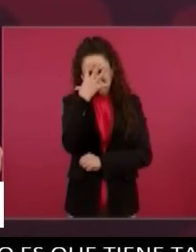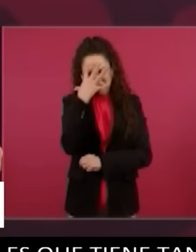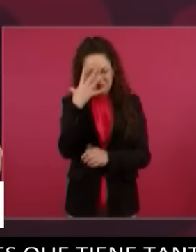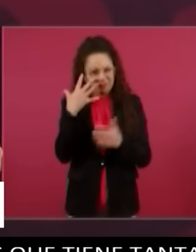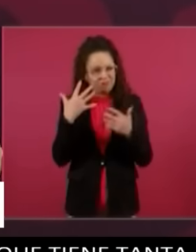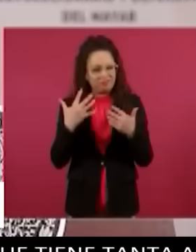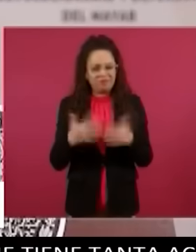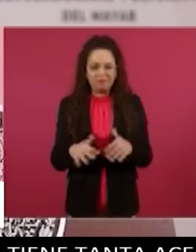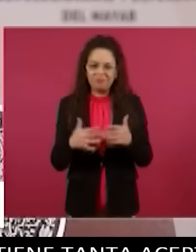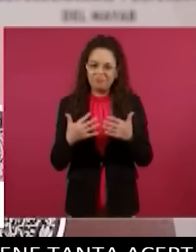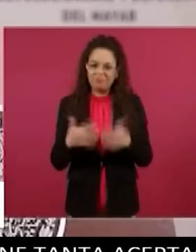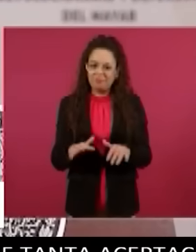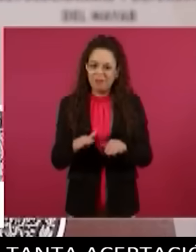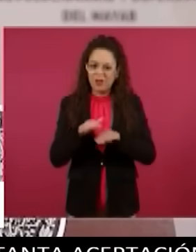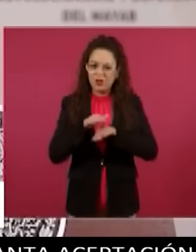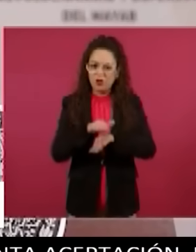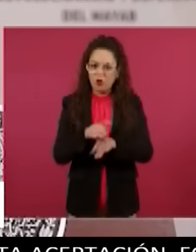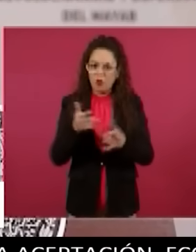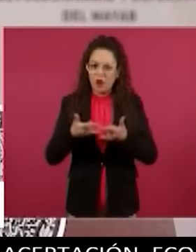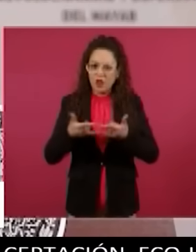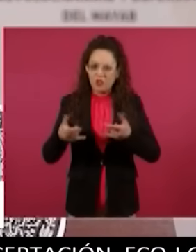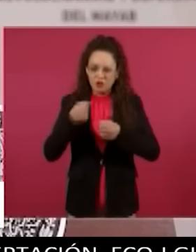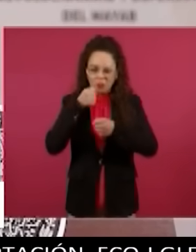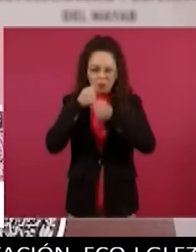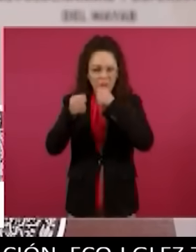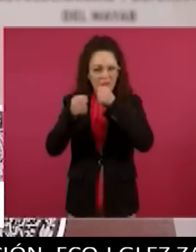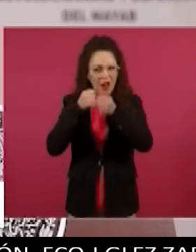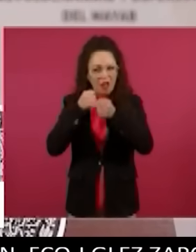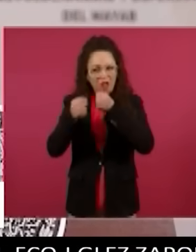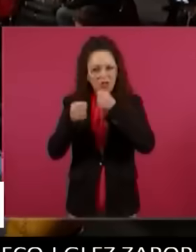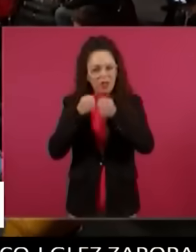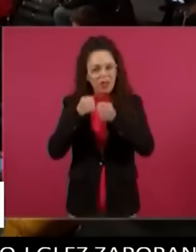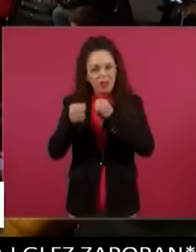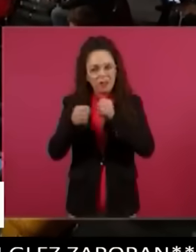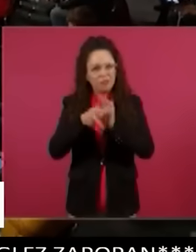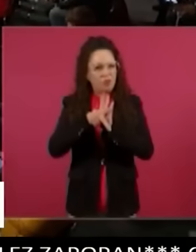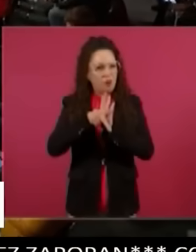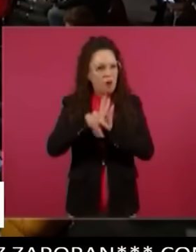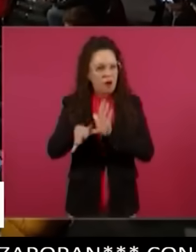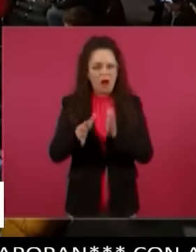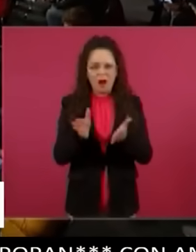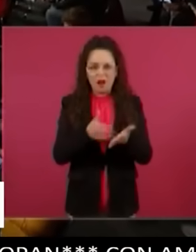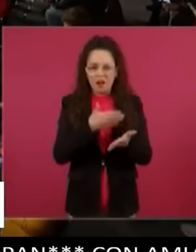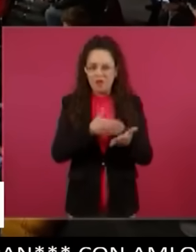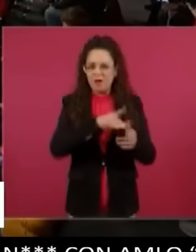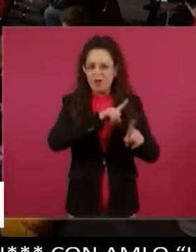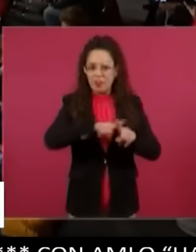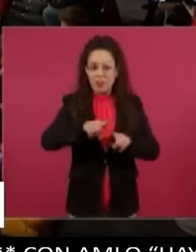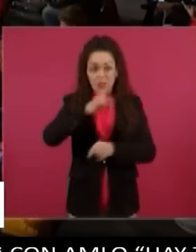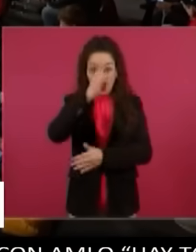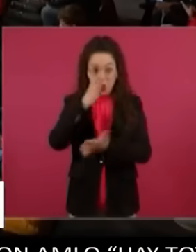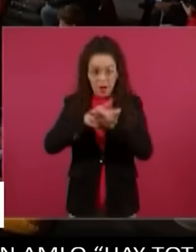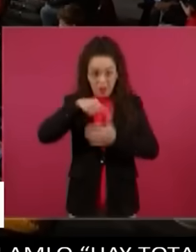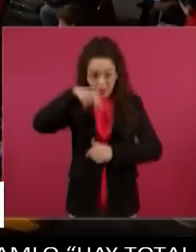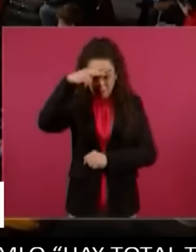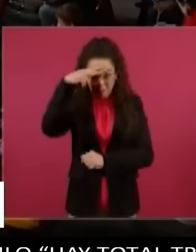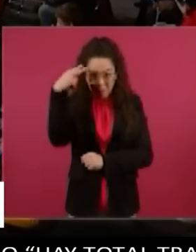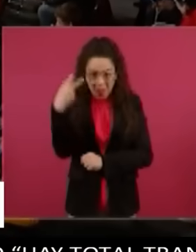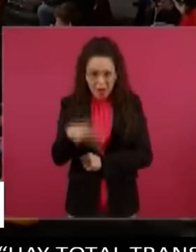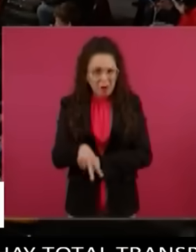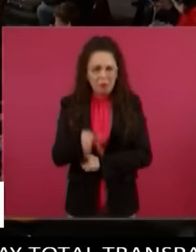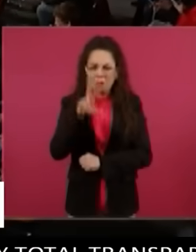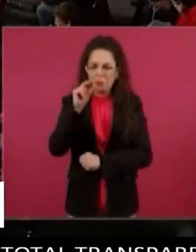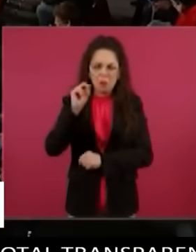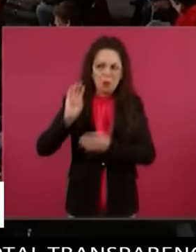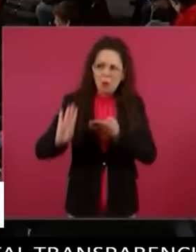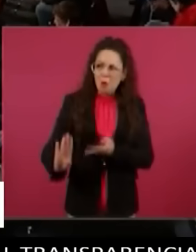completo. Y quien prometió los mejores servicios de salud del mundo ha convertido a los hospitales públicos